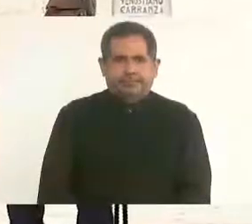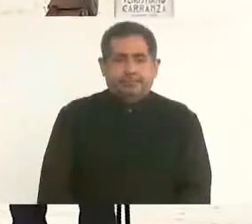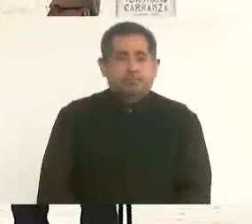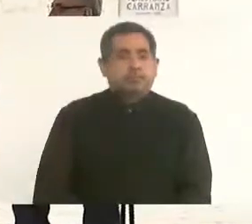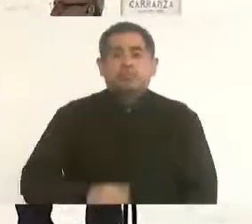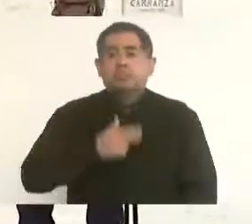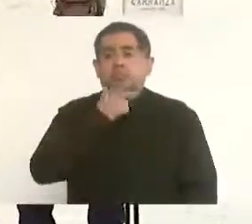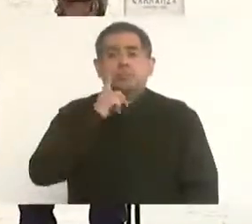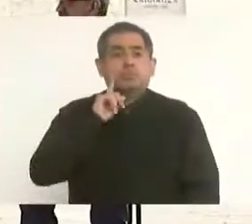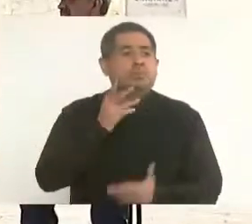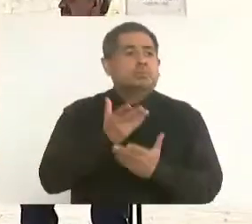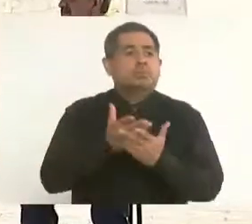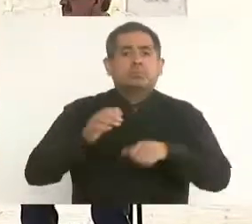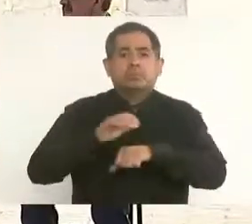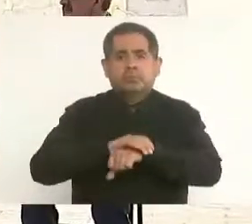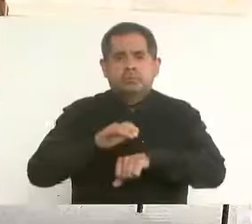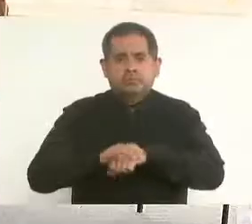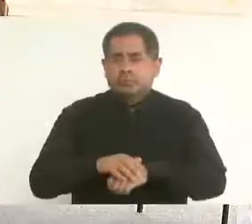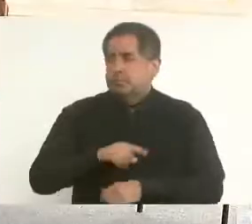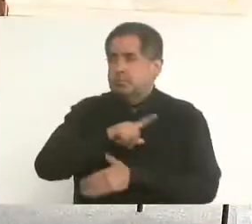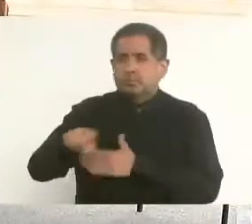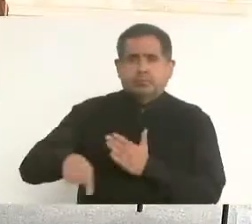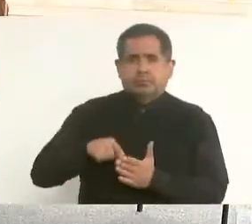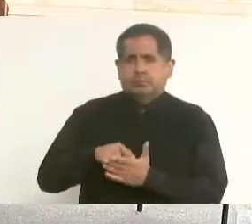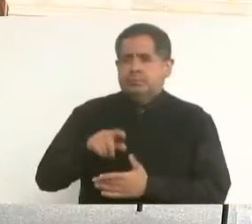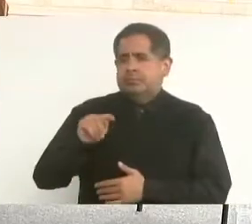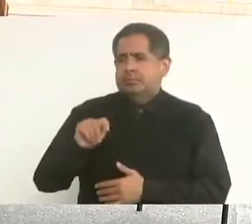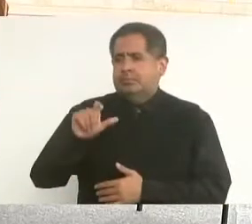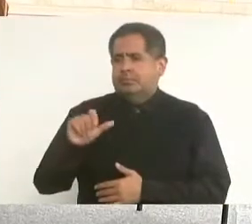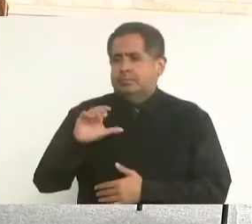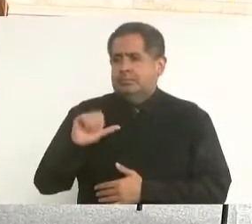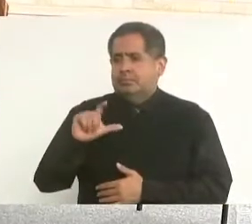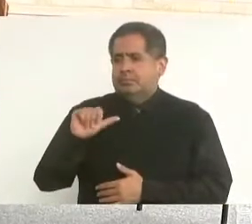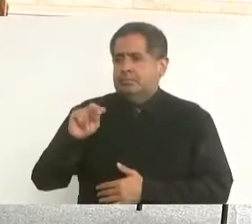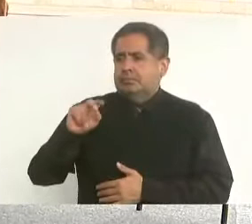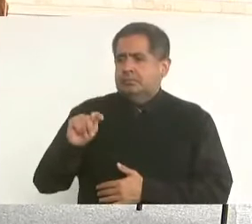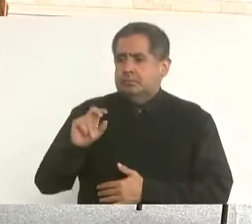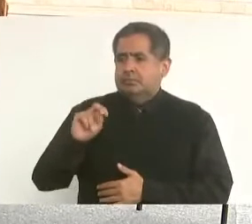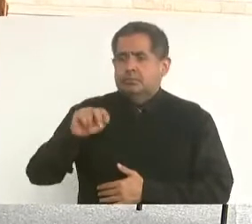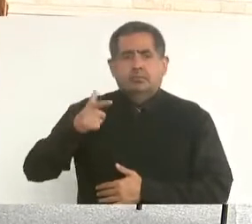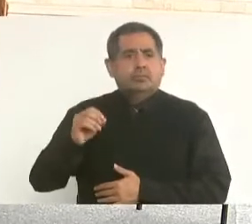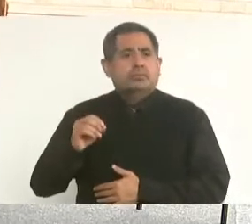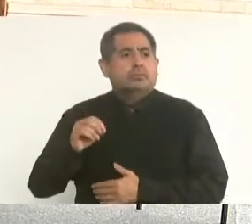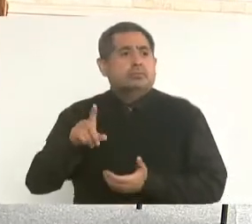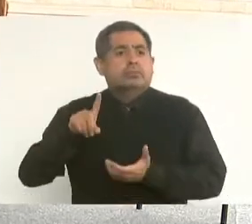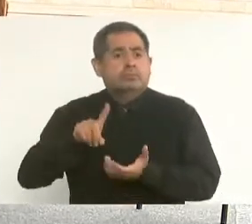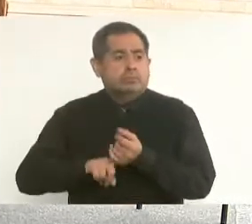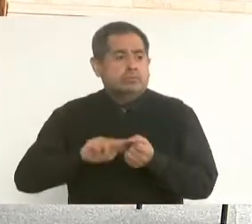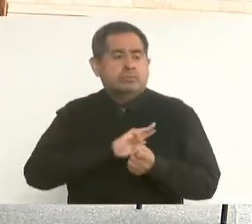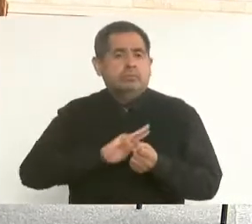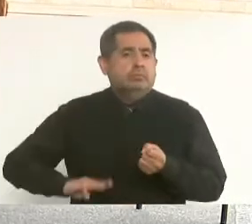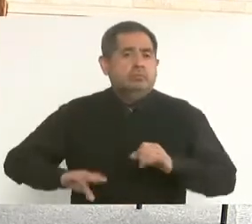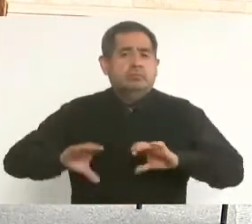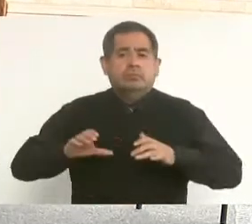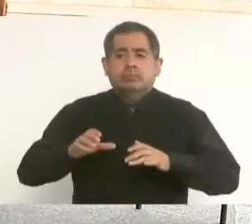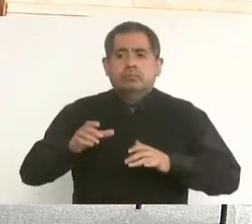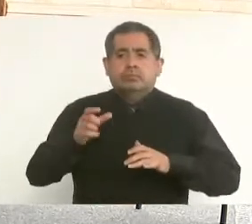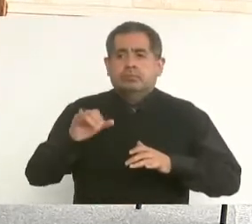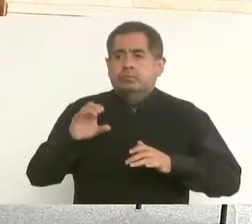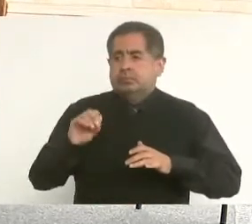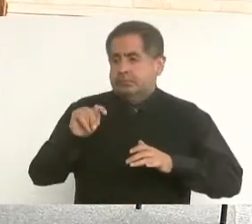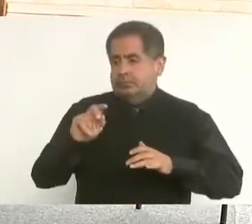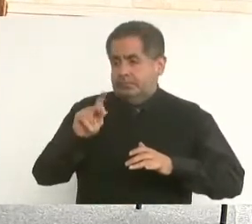Amigas, amigos de Tlaxcalaltongo, de este municipio de